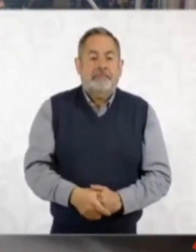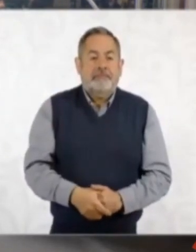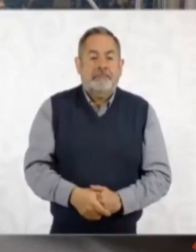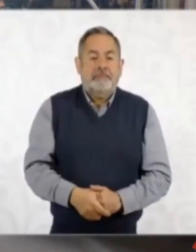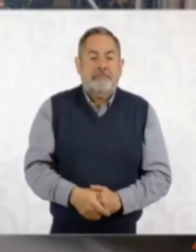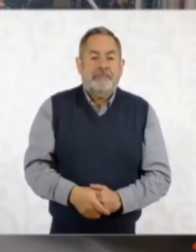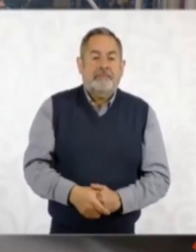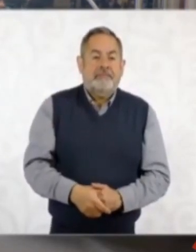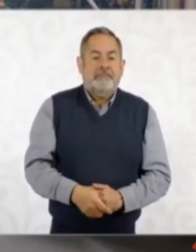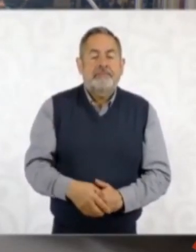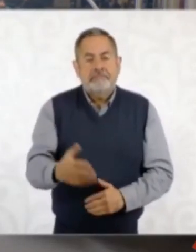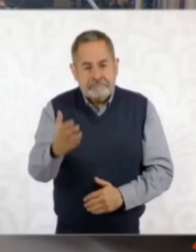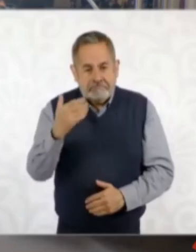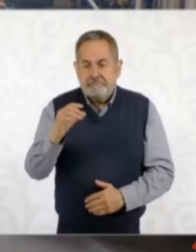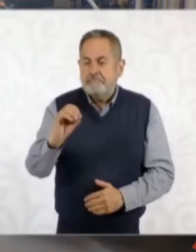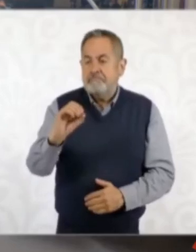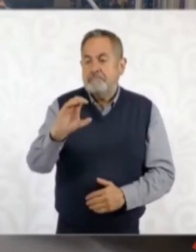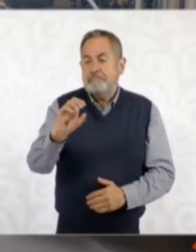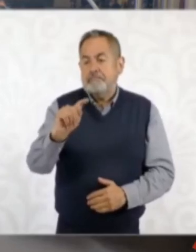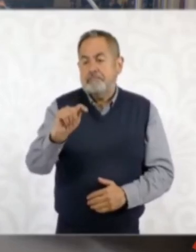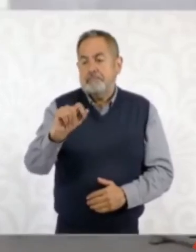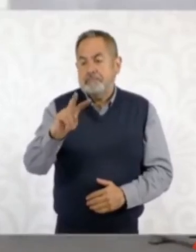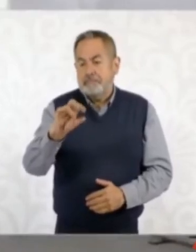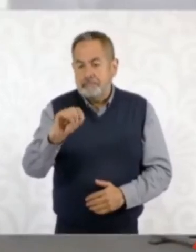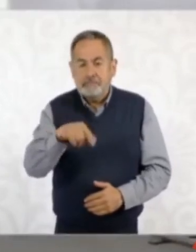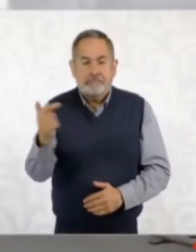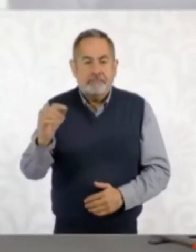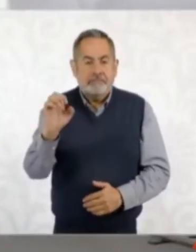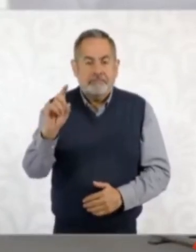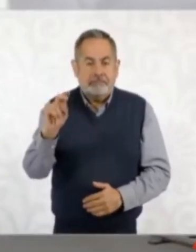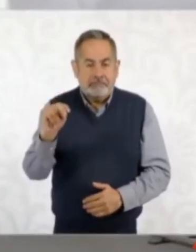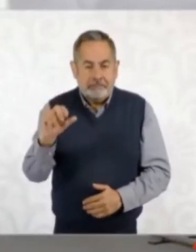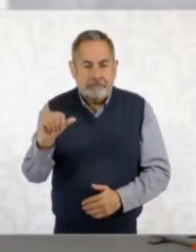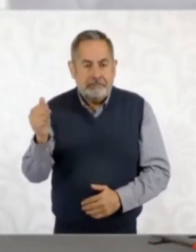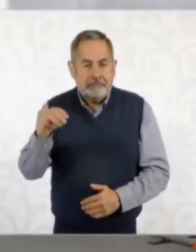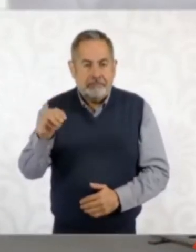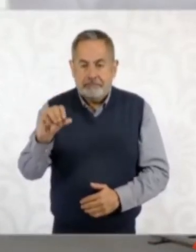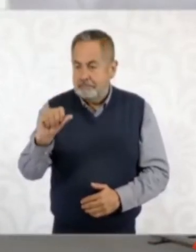Adelante, Octavio, Edna, Margarita. Buenos días,